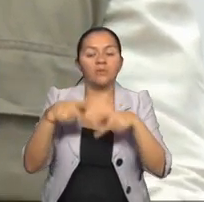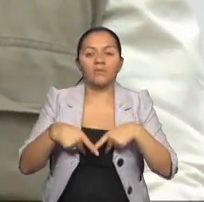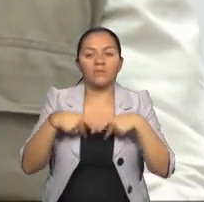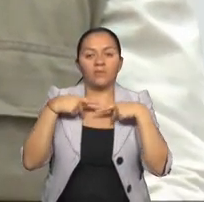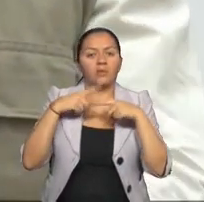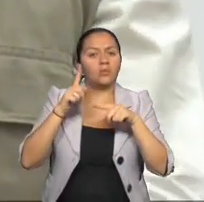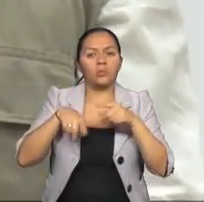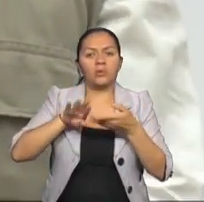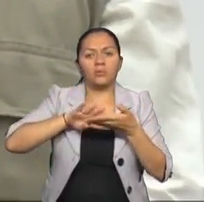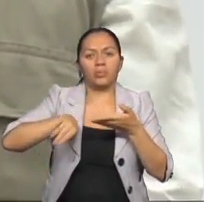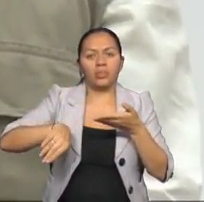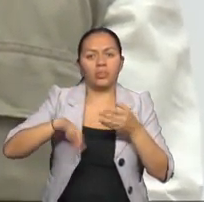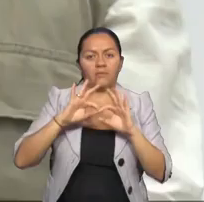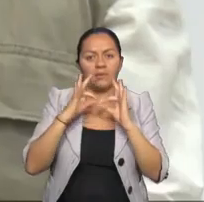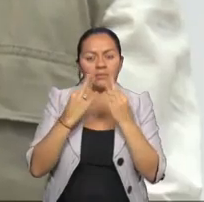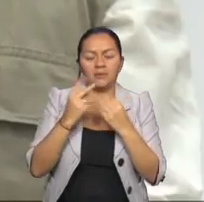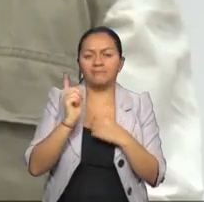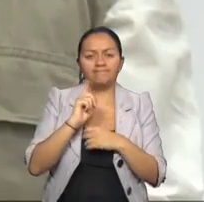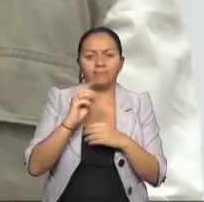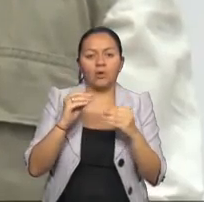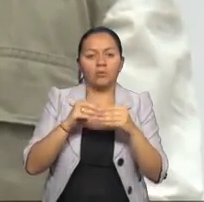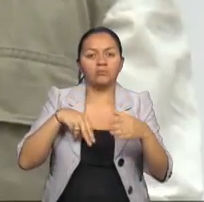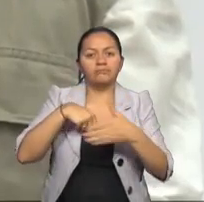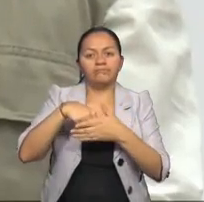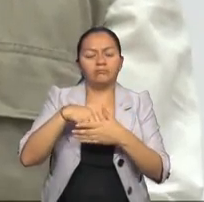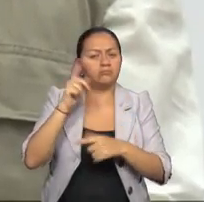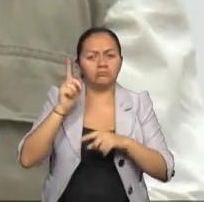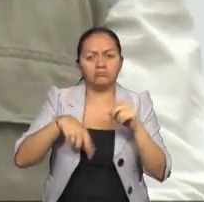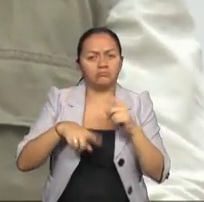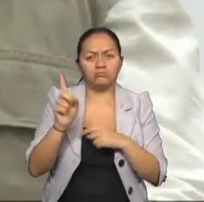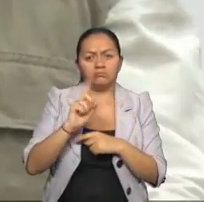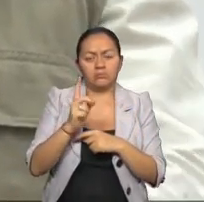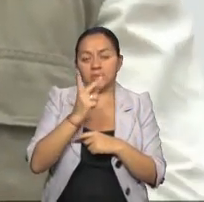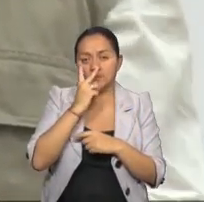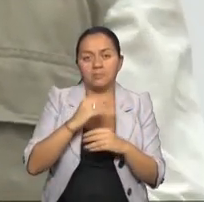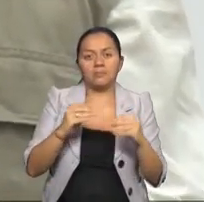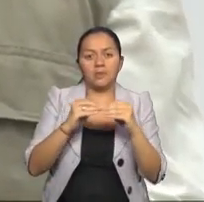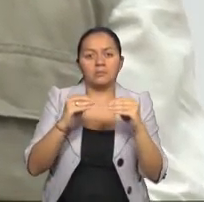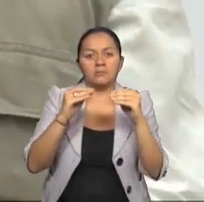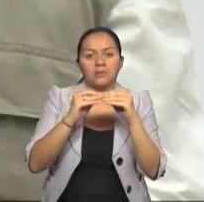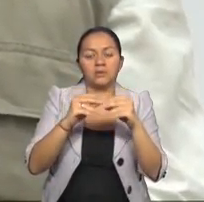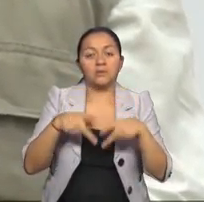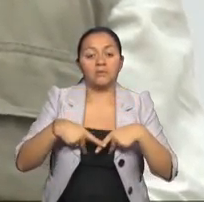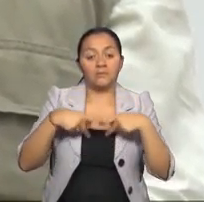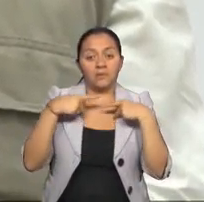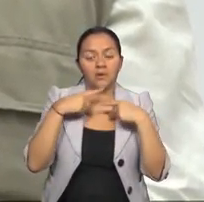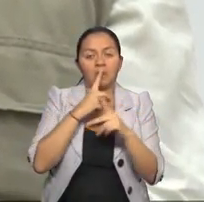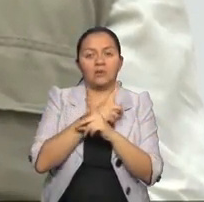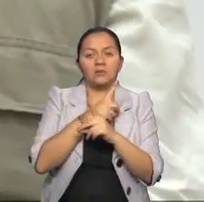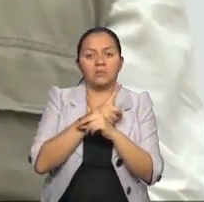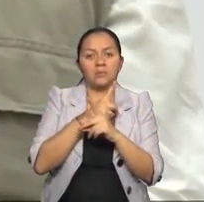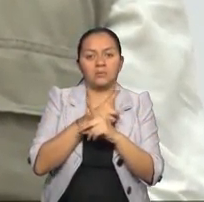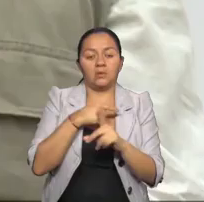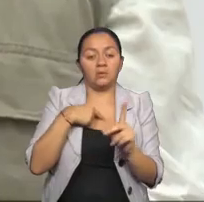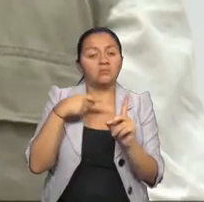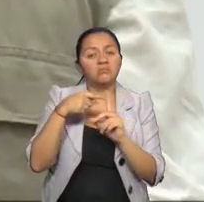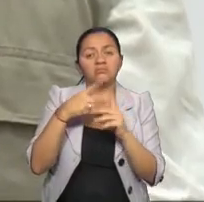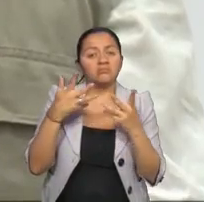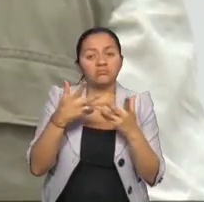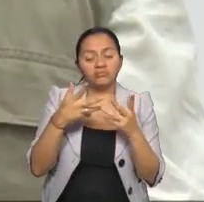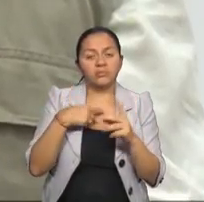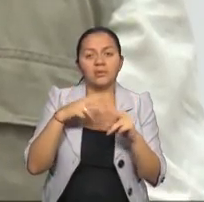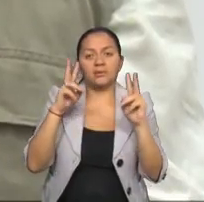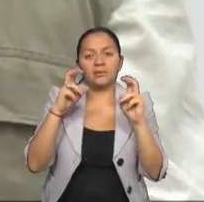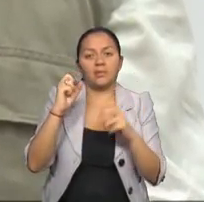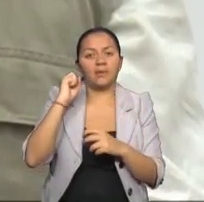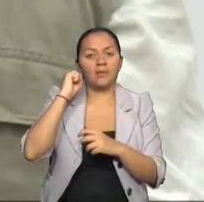verse tocado obstaculizado porque debe dedicar su vida a la discapacidad y en tema también de